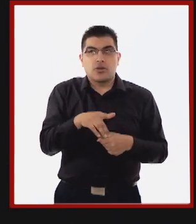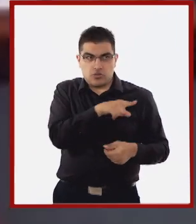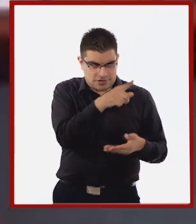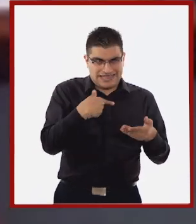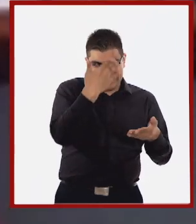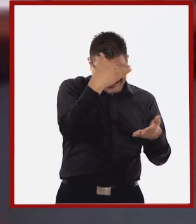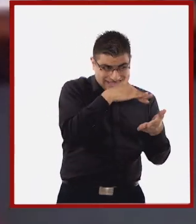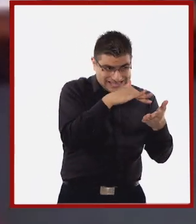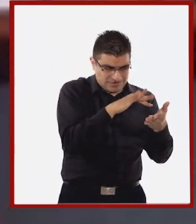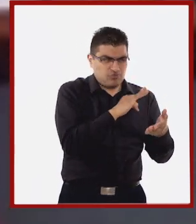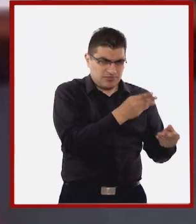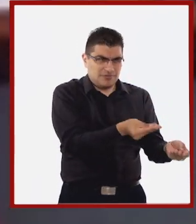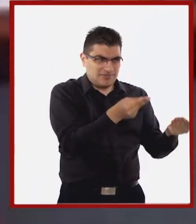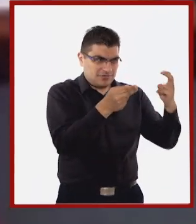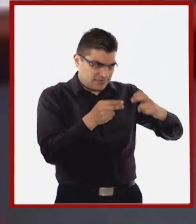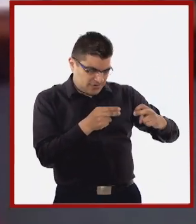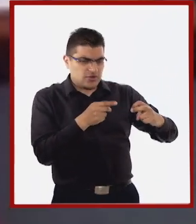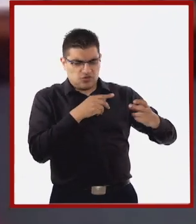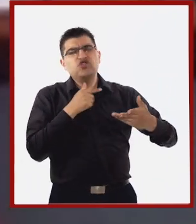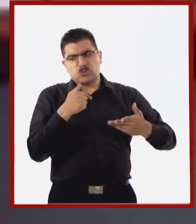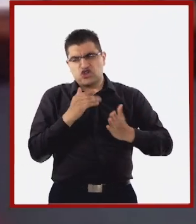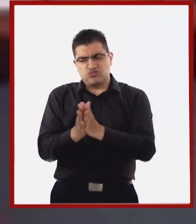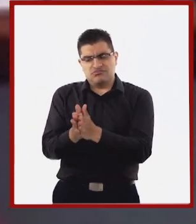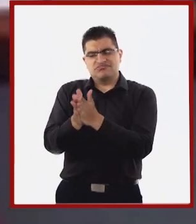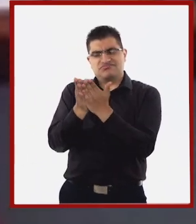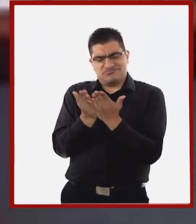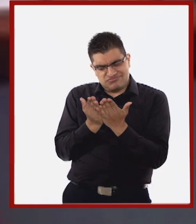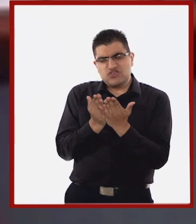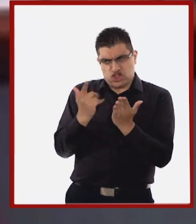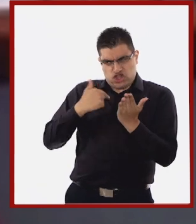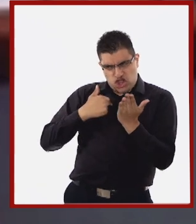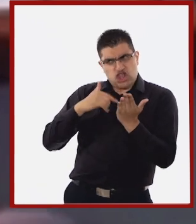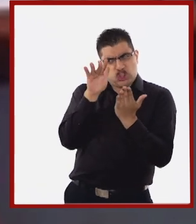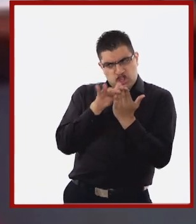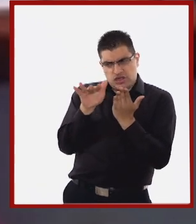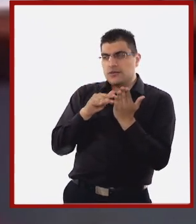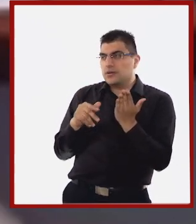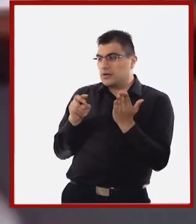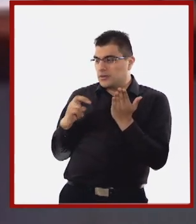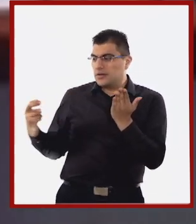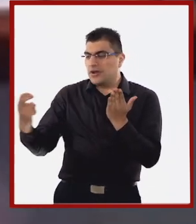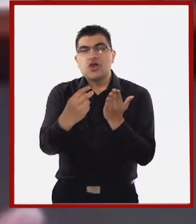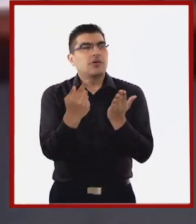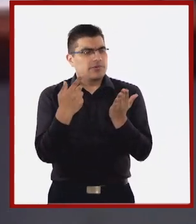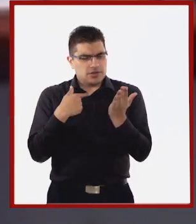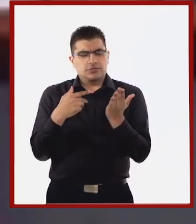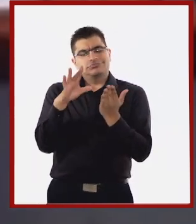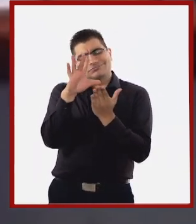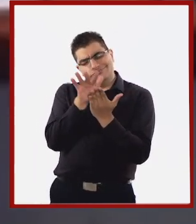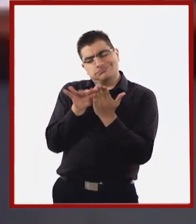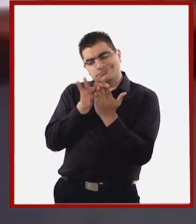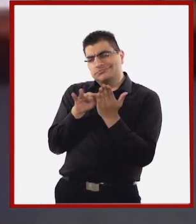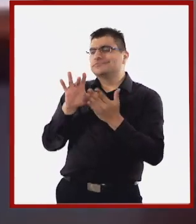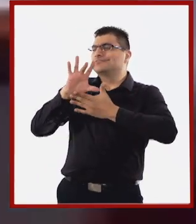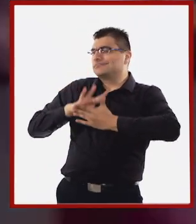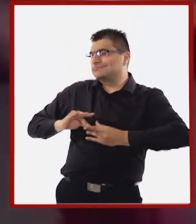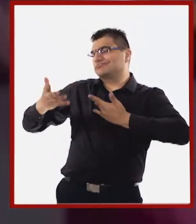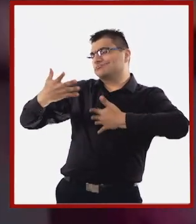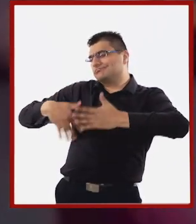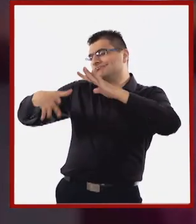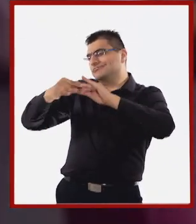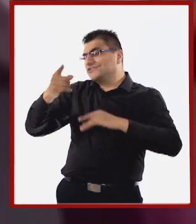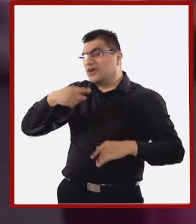leer se ponía en medio o frente a un grupo y esa persona les leía o les contaba cosas a los